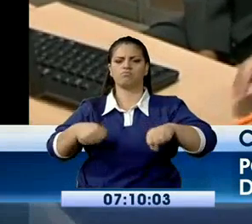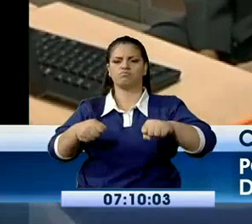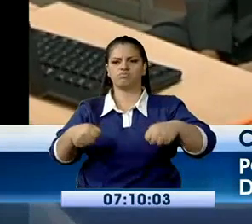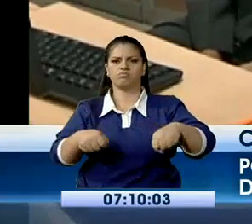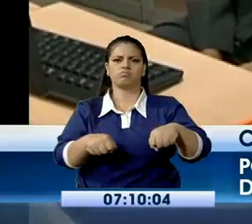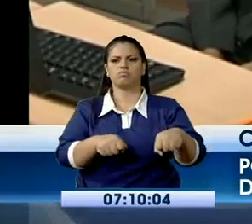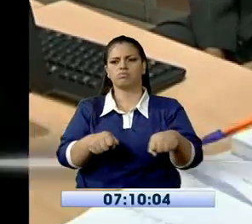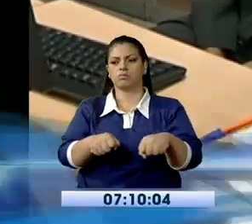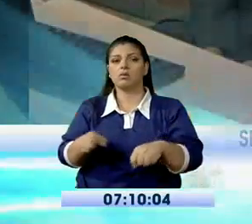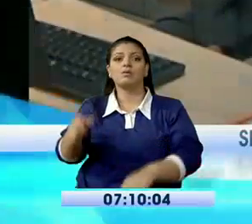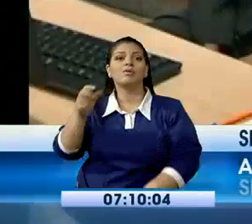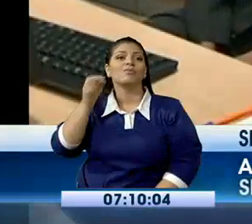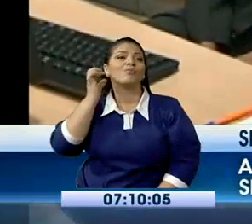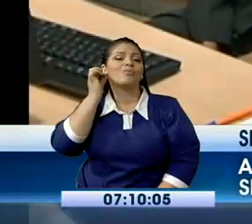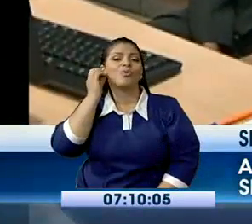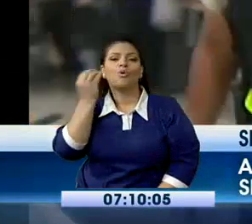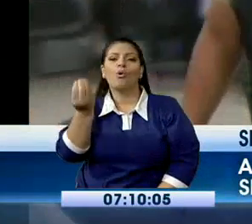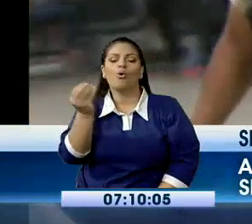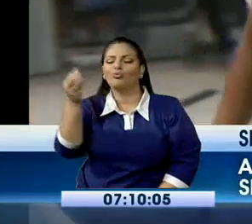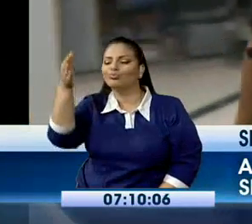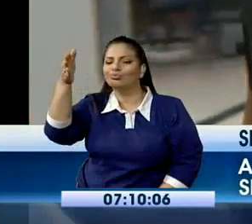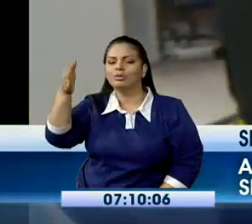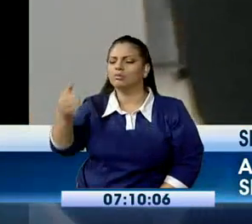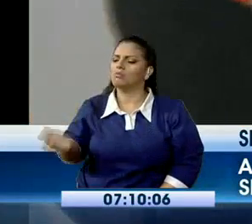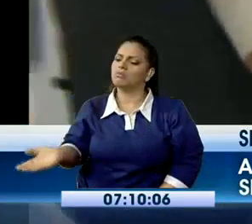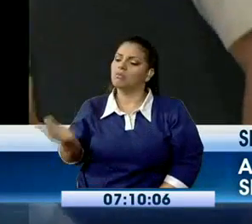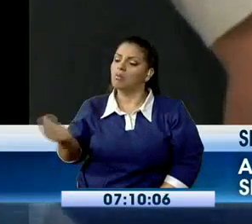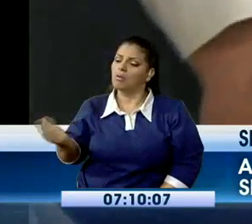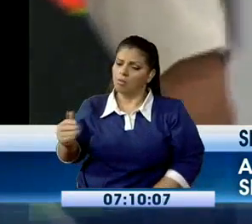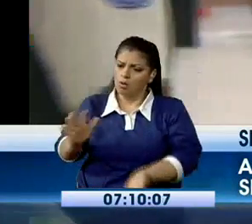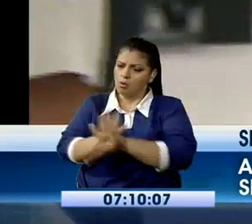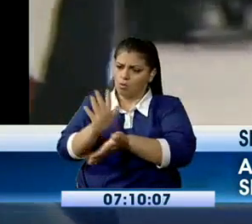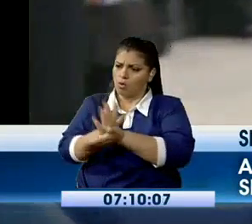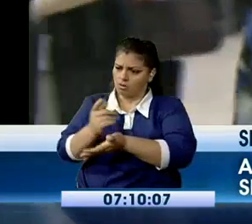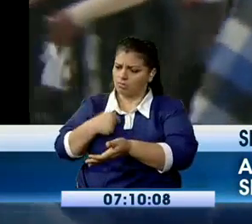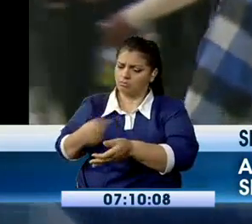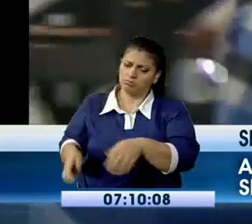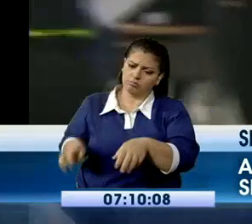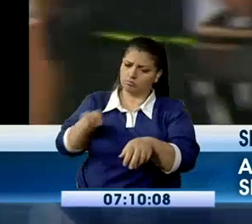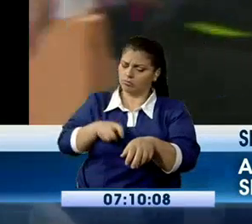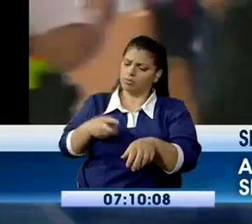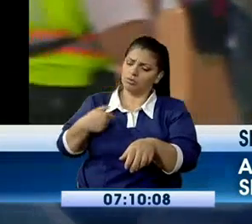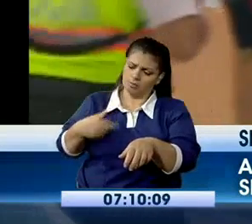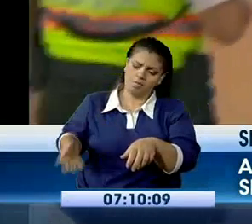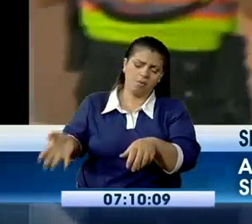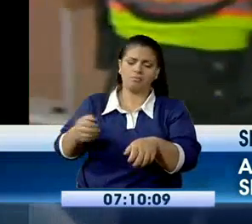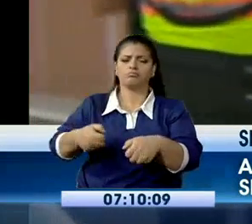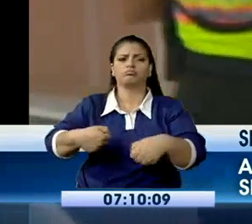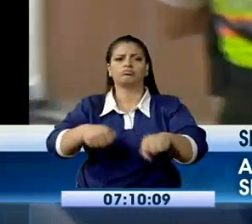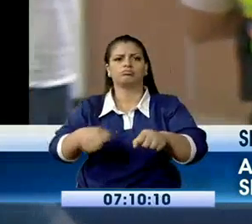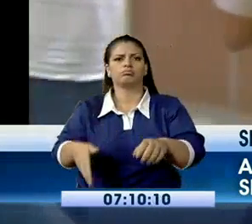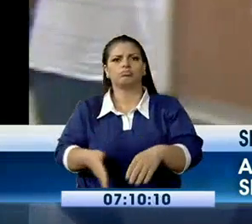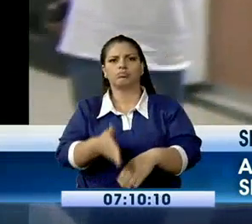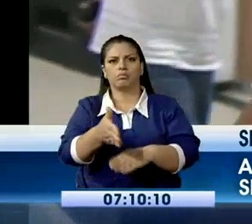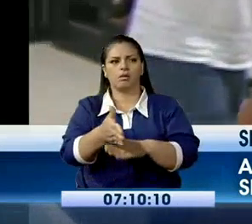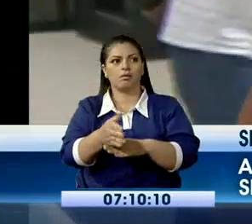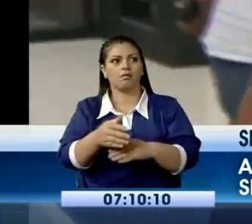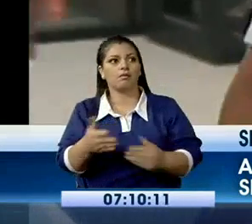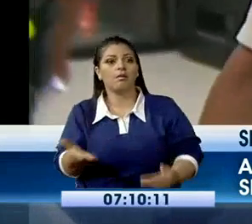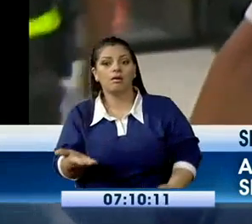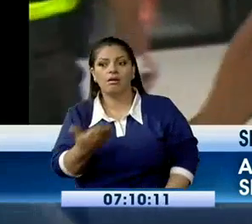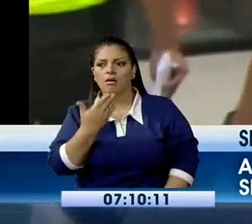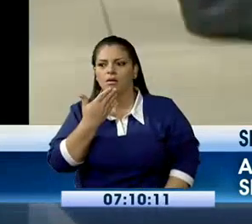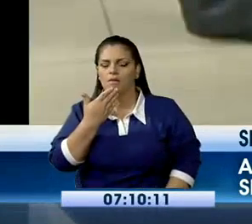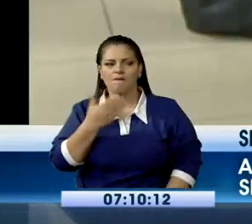detalla la denuncia en contra de un conductor de tricimoto, quien fue detenido por la Policía Nacional minutos después de